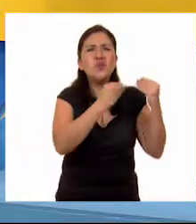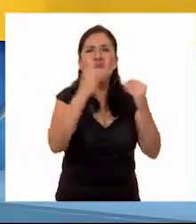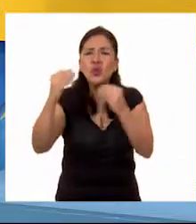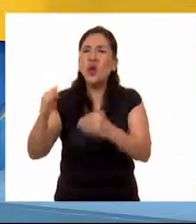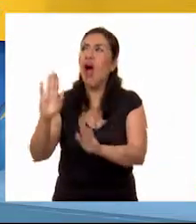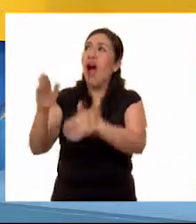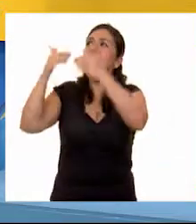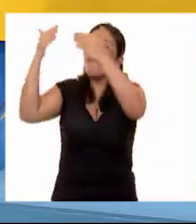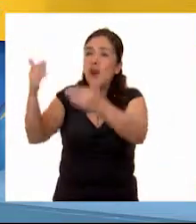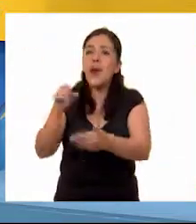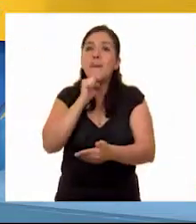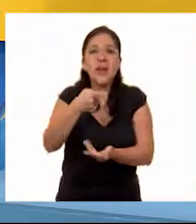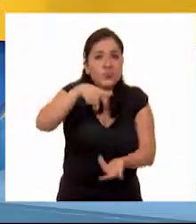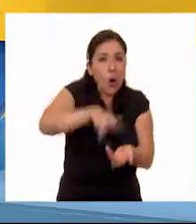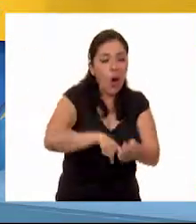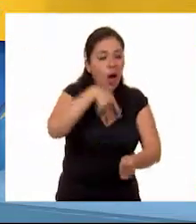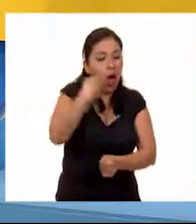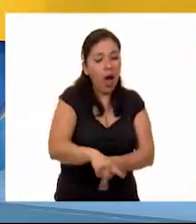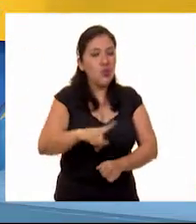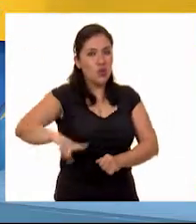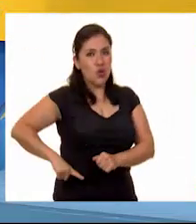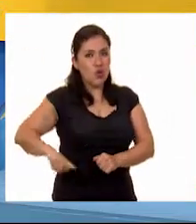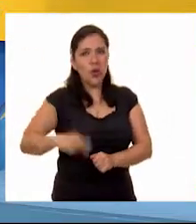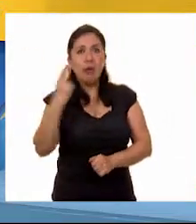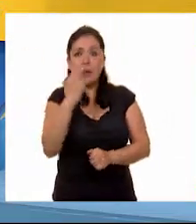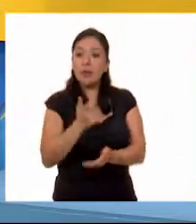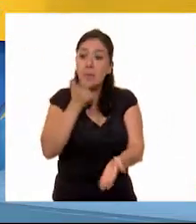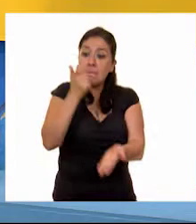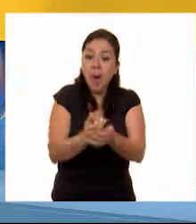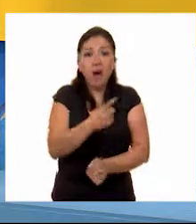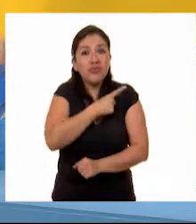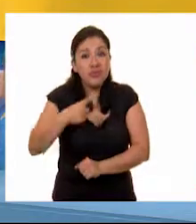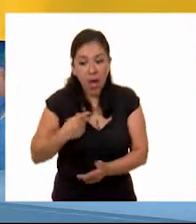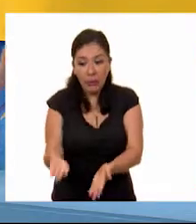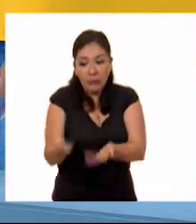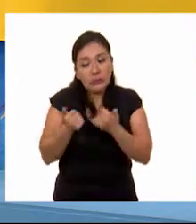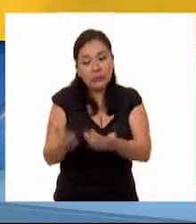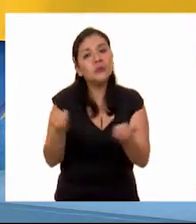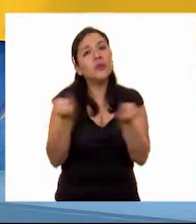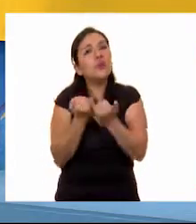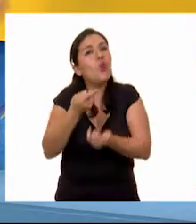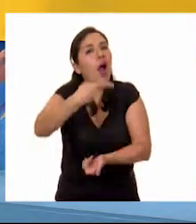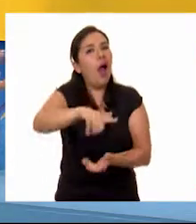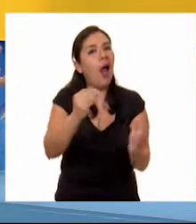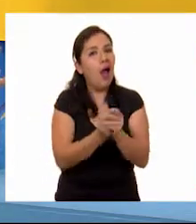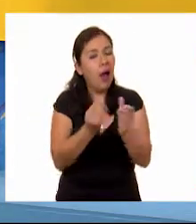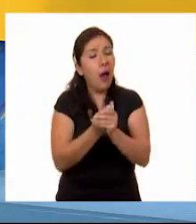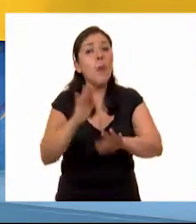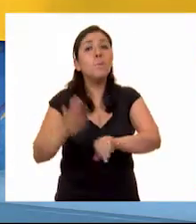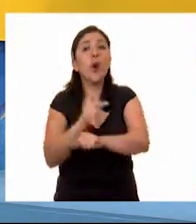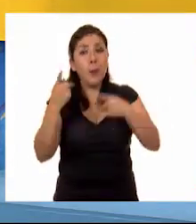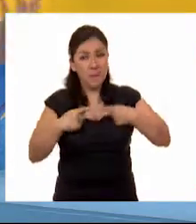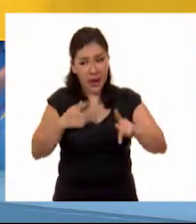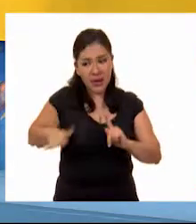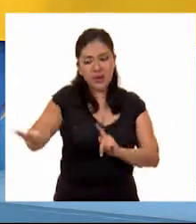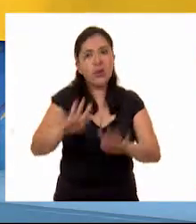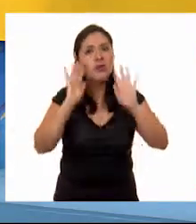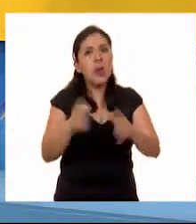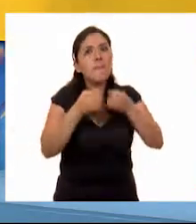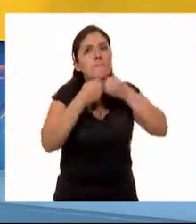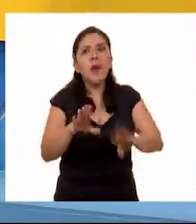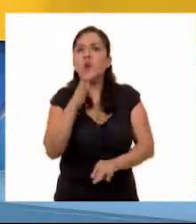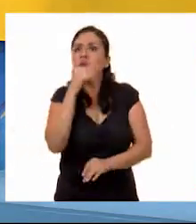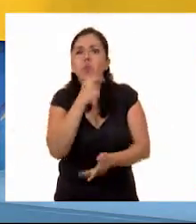externas como por parte de los organismos que exigían el pago de la deuda, como internas, porque la población estaba perdiendo su